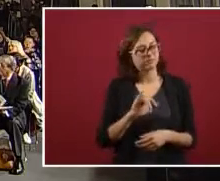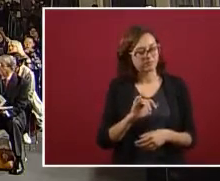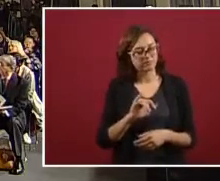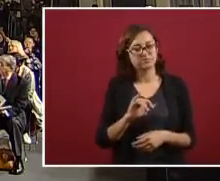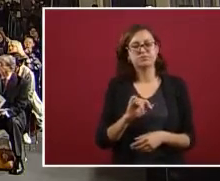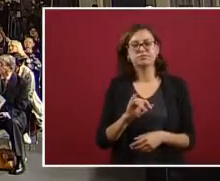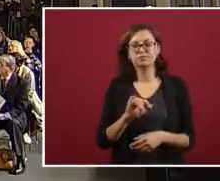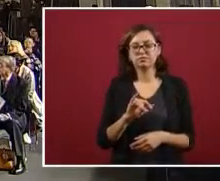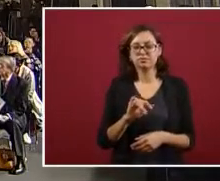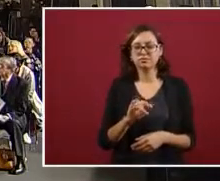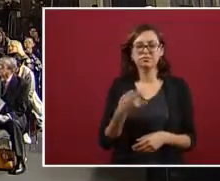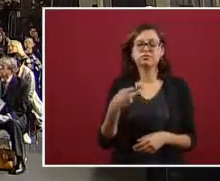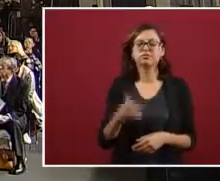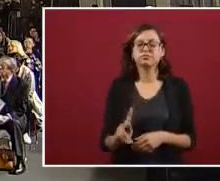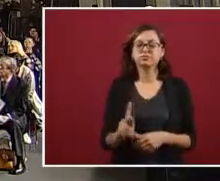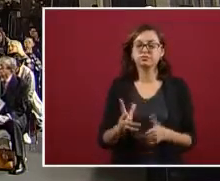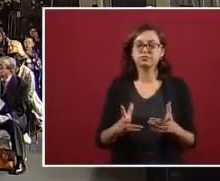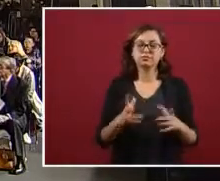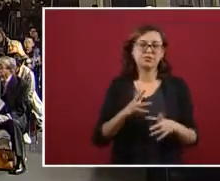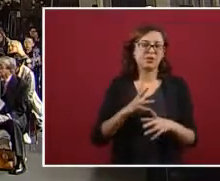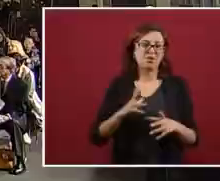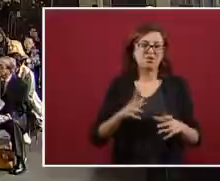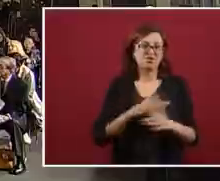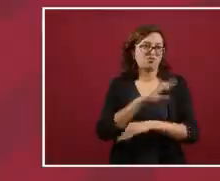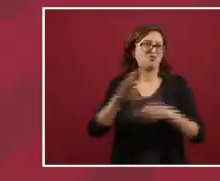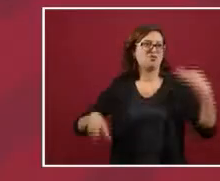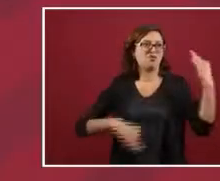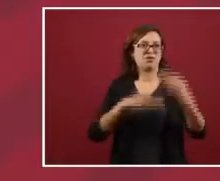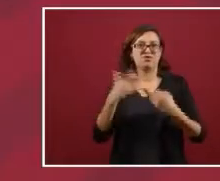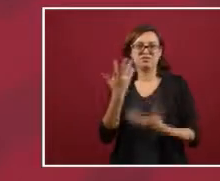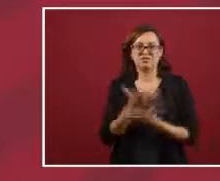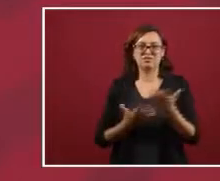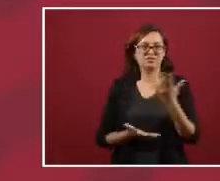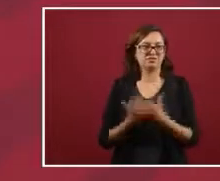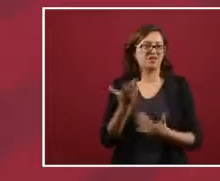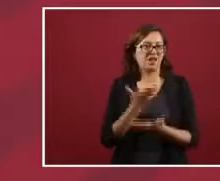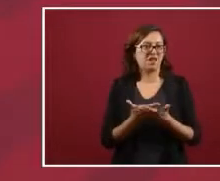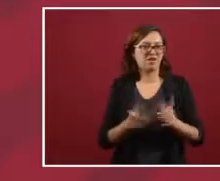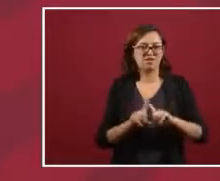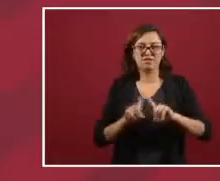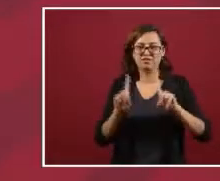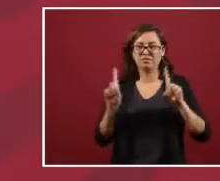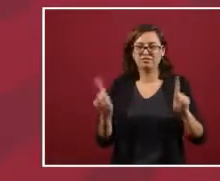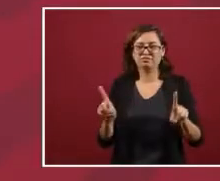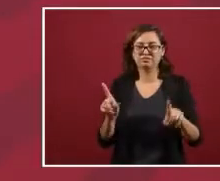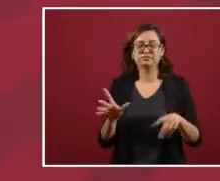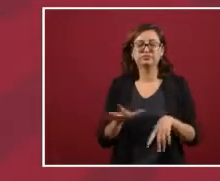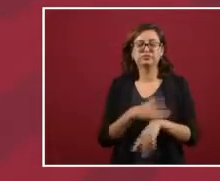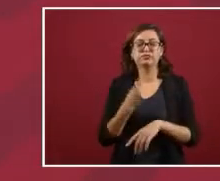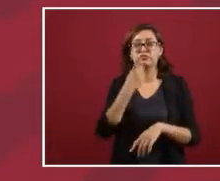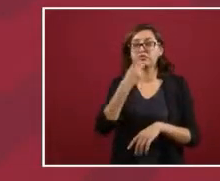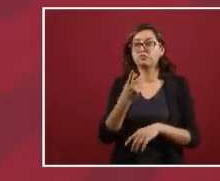Sí. Pero todo esto pues es distinto. Entonces, por eso se habla de subejercicio.